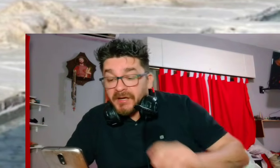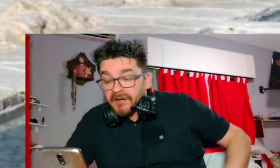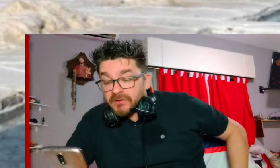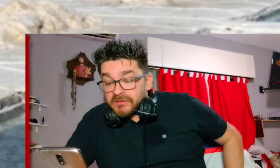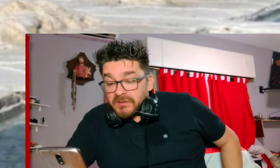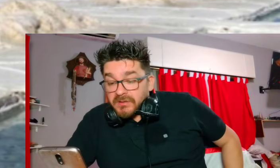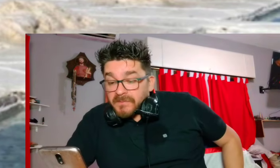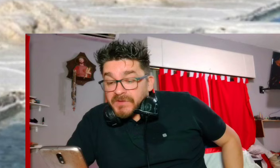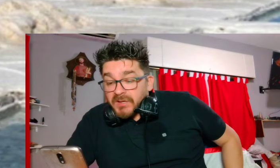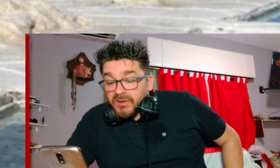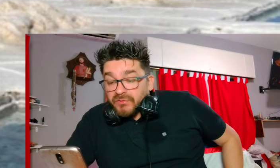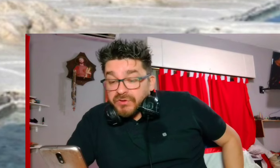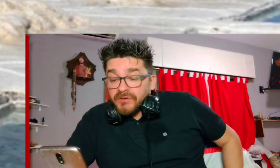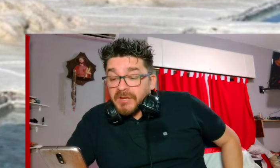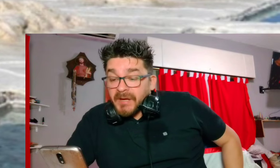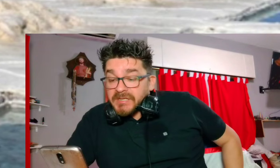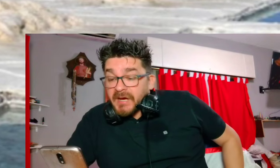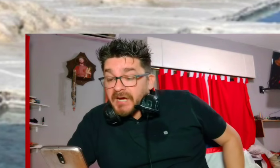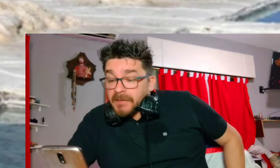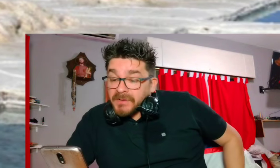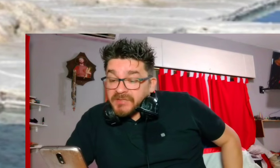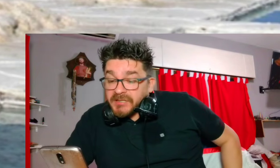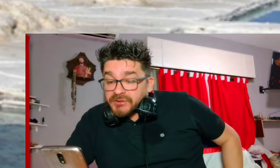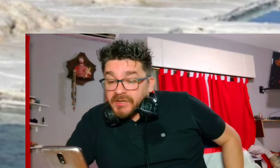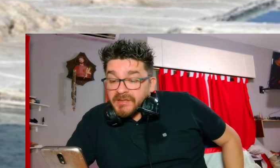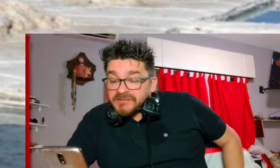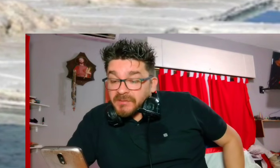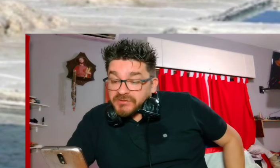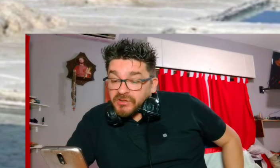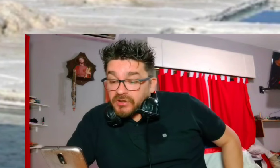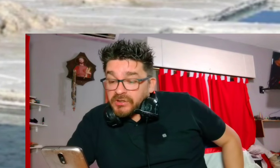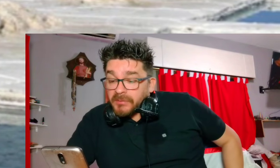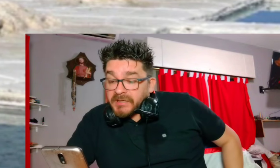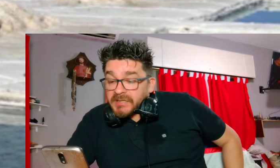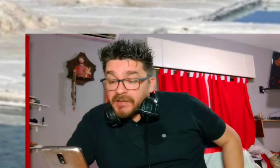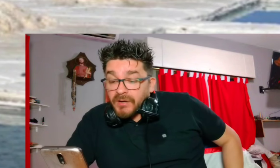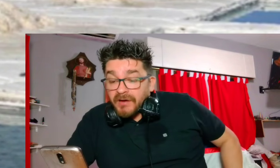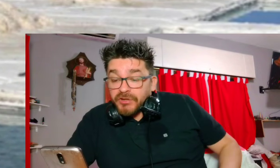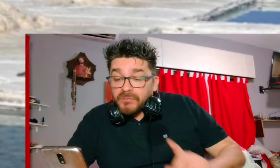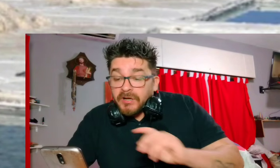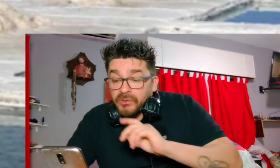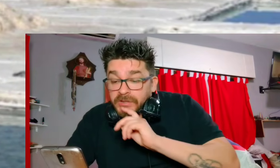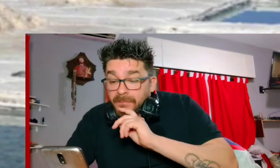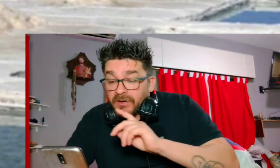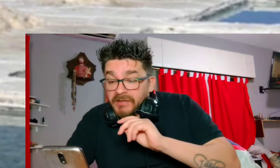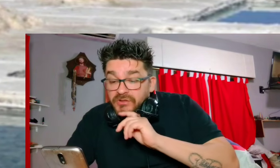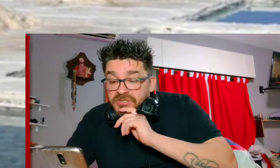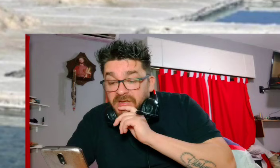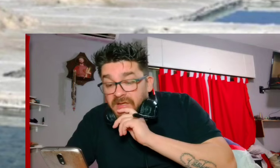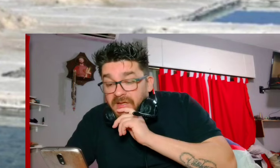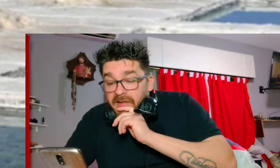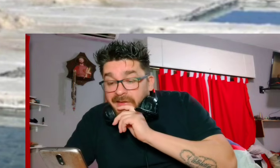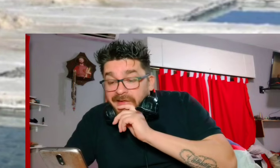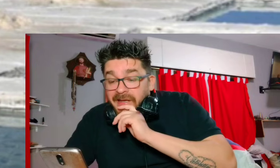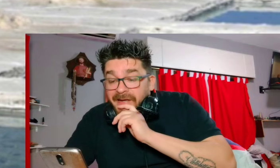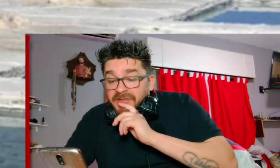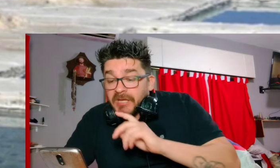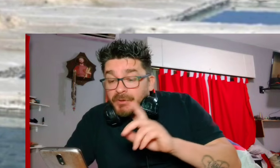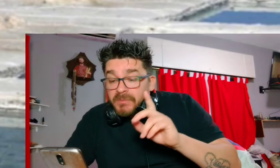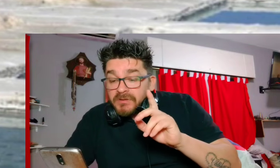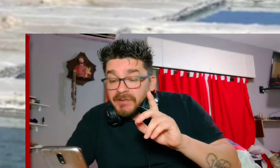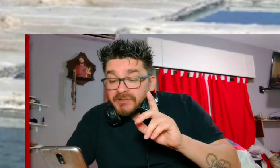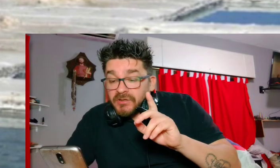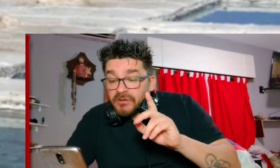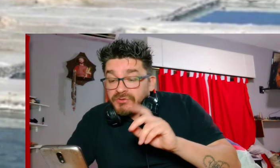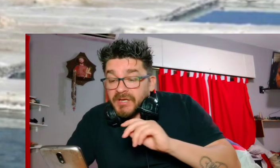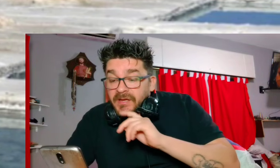desafíos para extraerlo. Flor de la María Harp, directora del Servicio Geológico Mexicano, afirmó el lunes por la noche que la